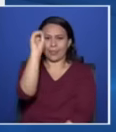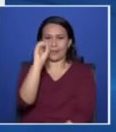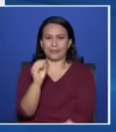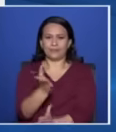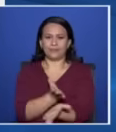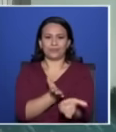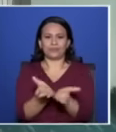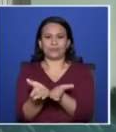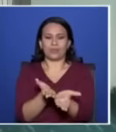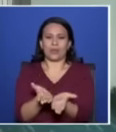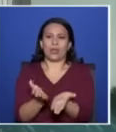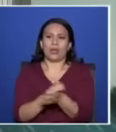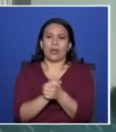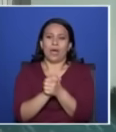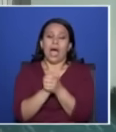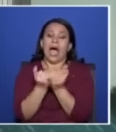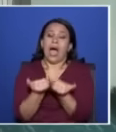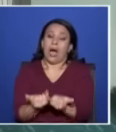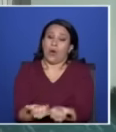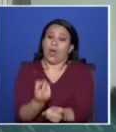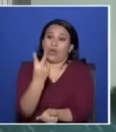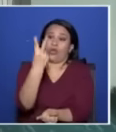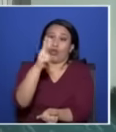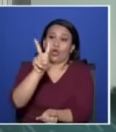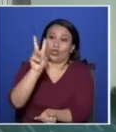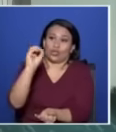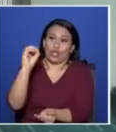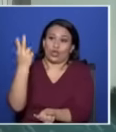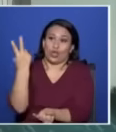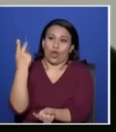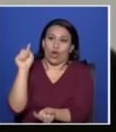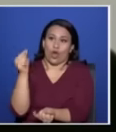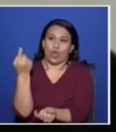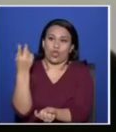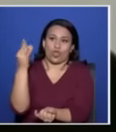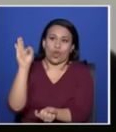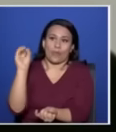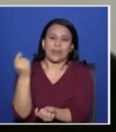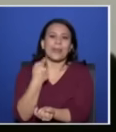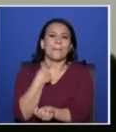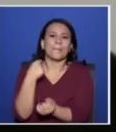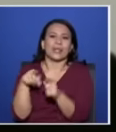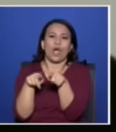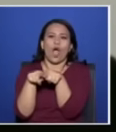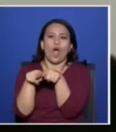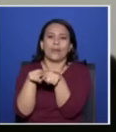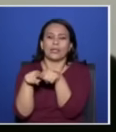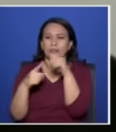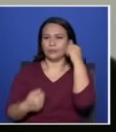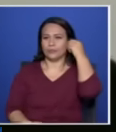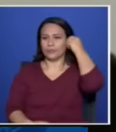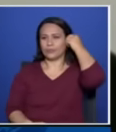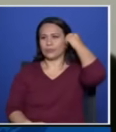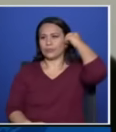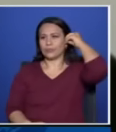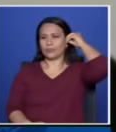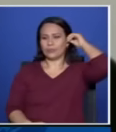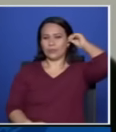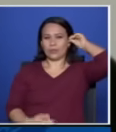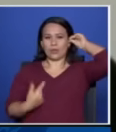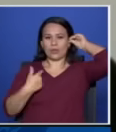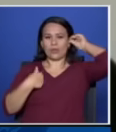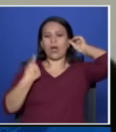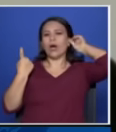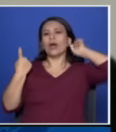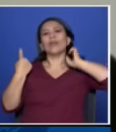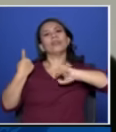servicios aeroportuarios. El total es de $202.90. Seguimos perdiendo competitividad porque, como le había mencionado en varias